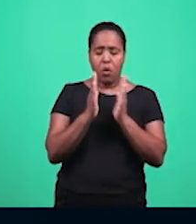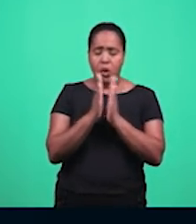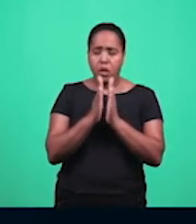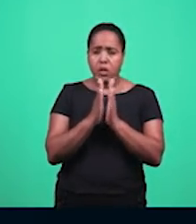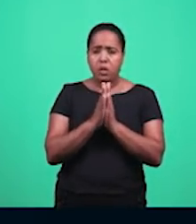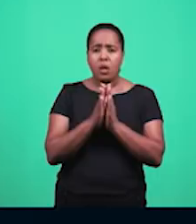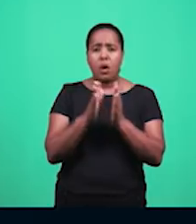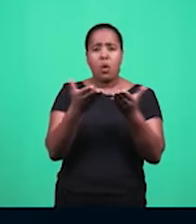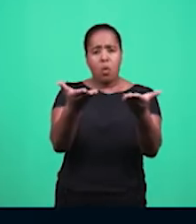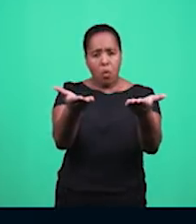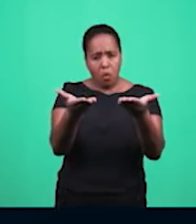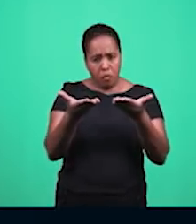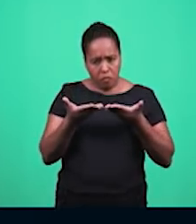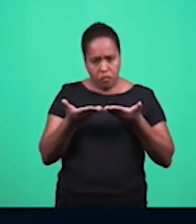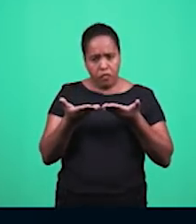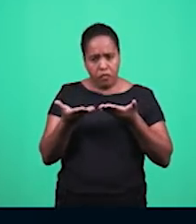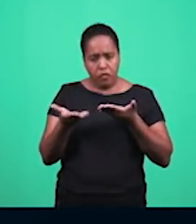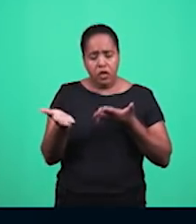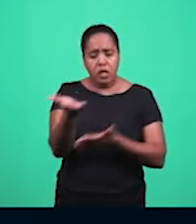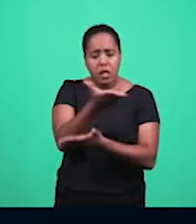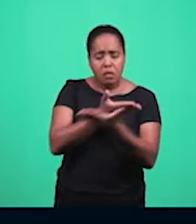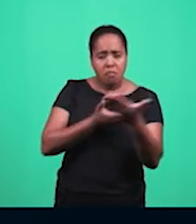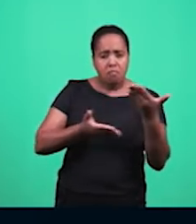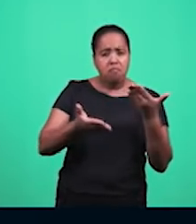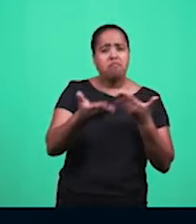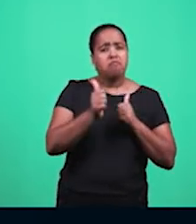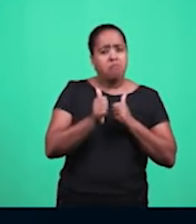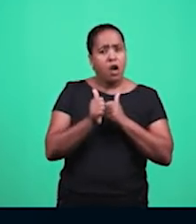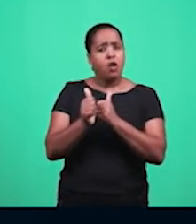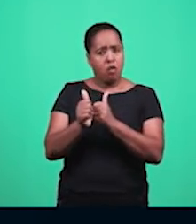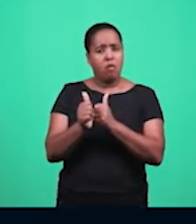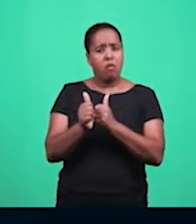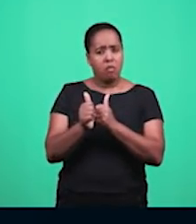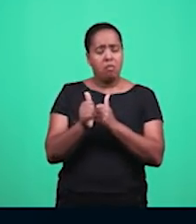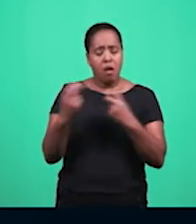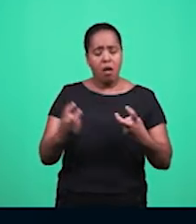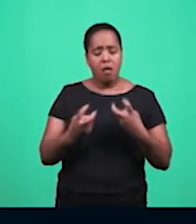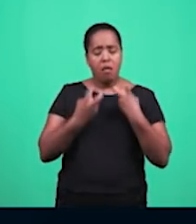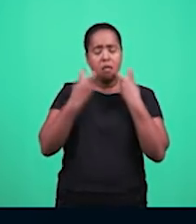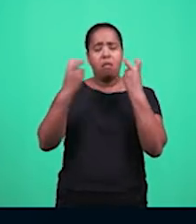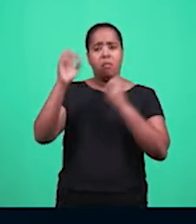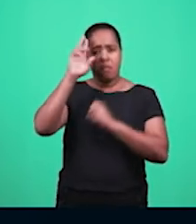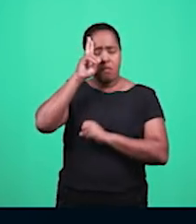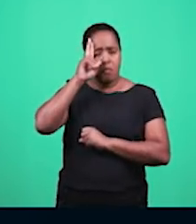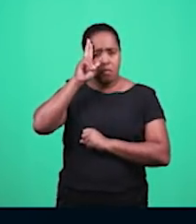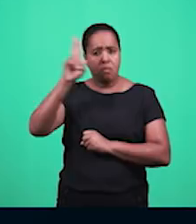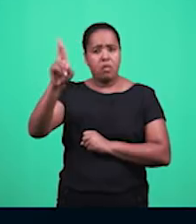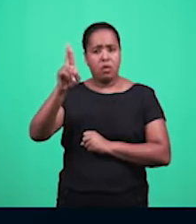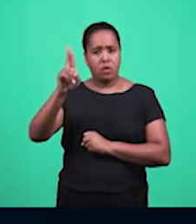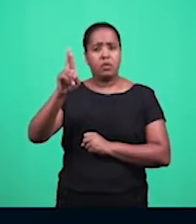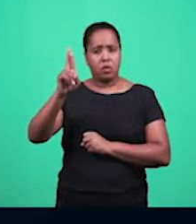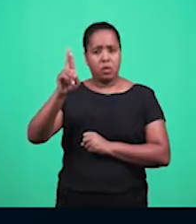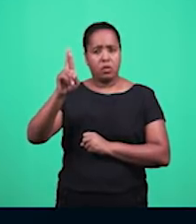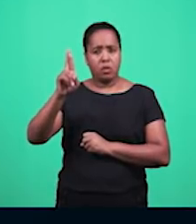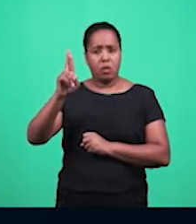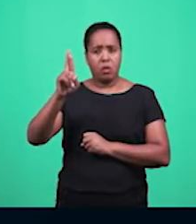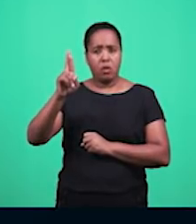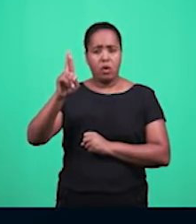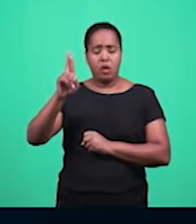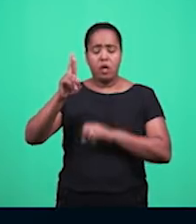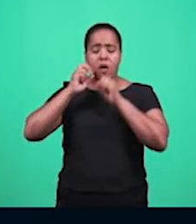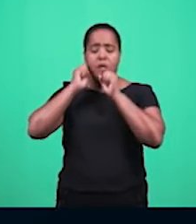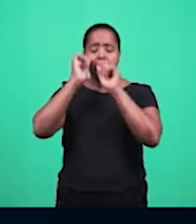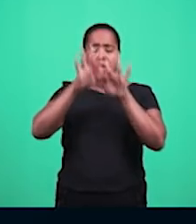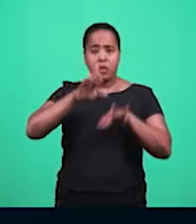oraciones escuchando e invitó a todos puedan participar de estas oraciones clamando al señor por todas las bendiciones